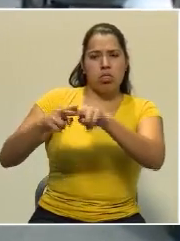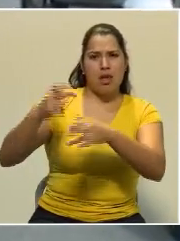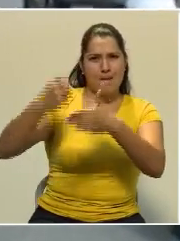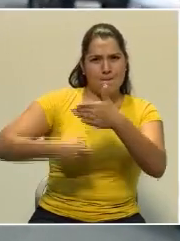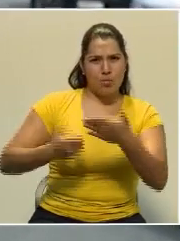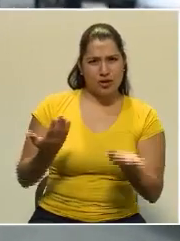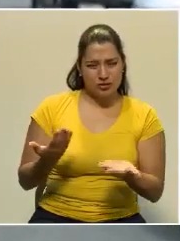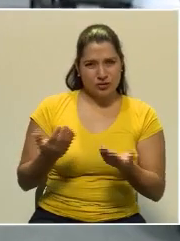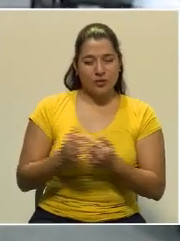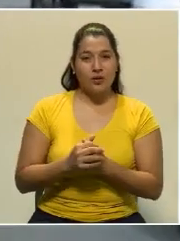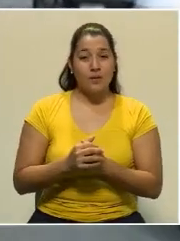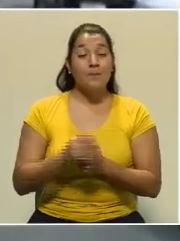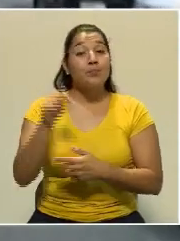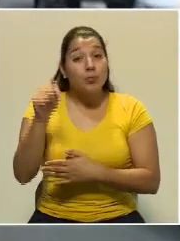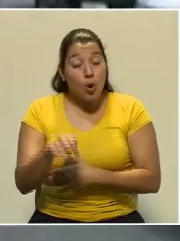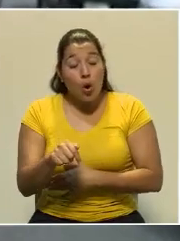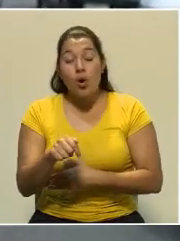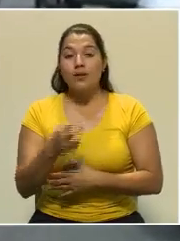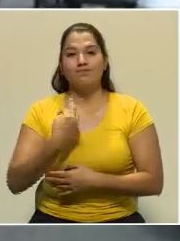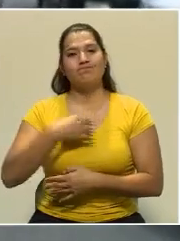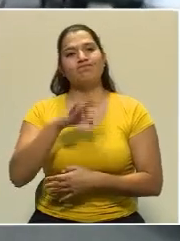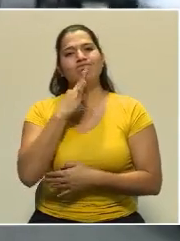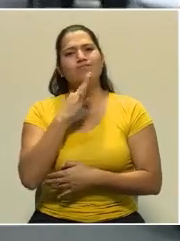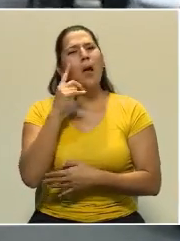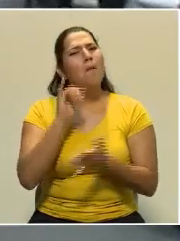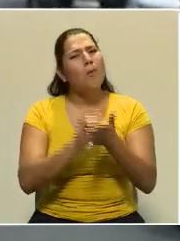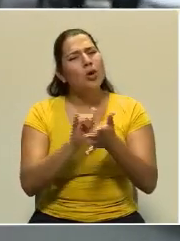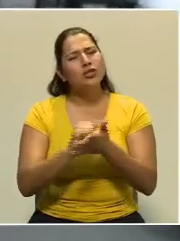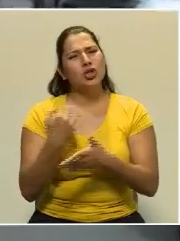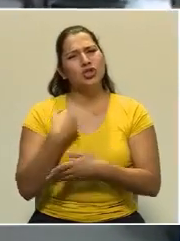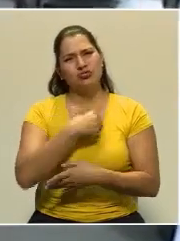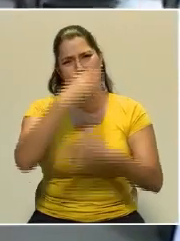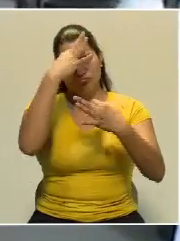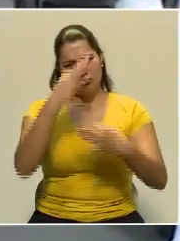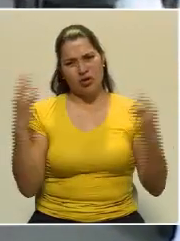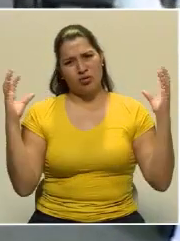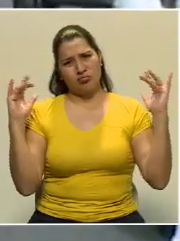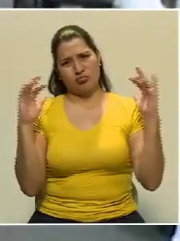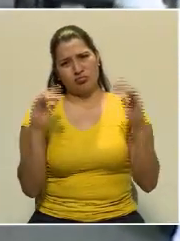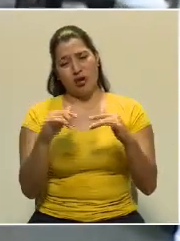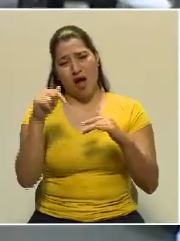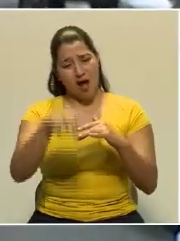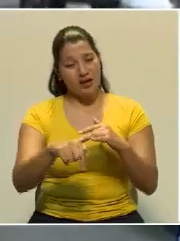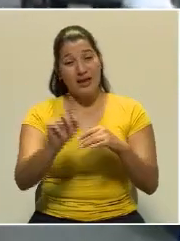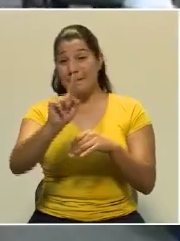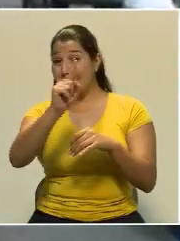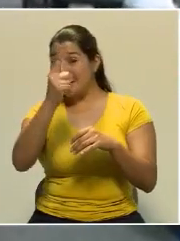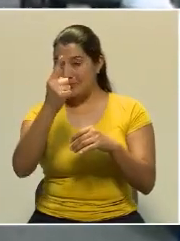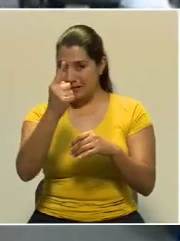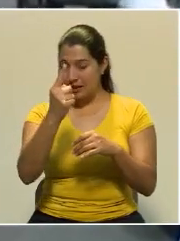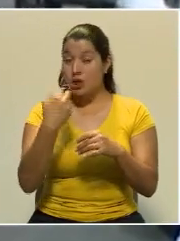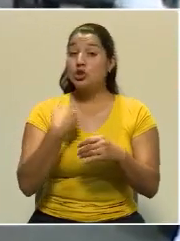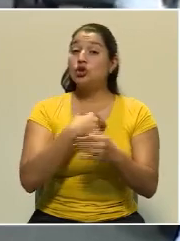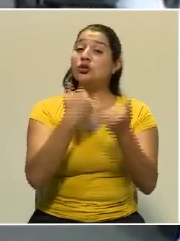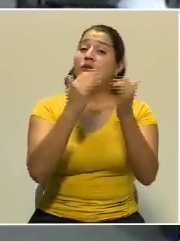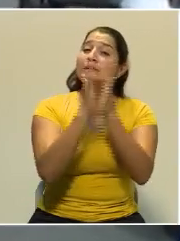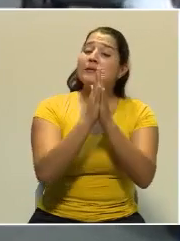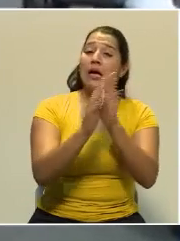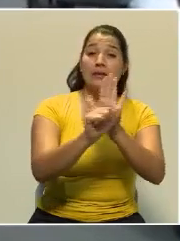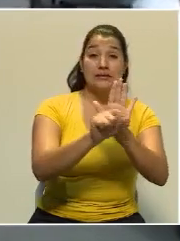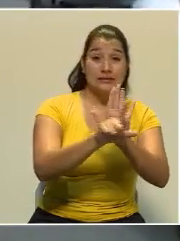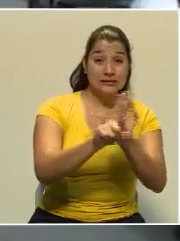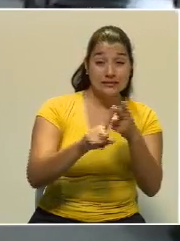componentes salariales. Hoy es por indignación que salimos a la calle, es una primera caravana y le pedimos a la Asamblea